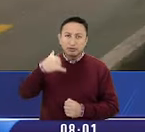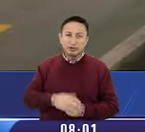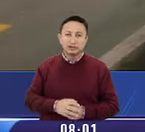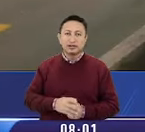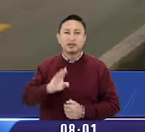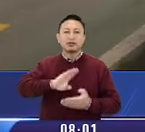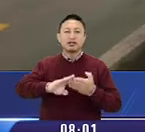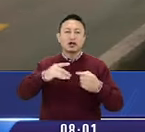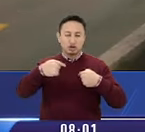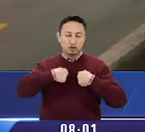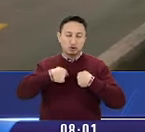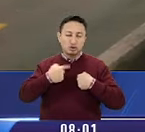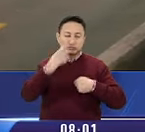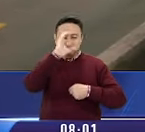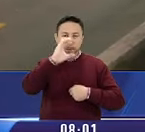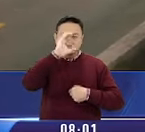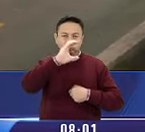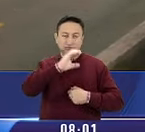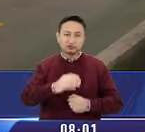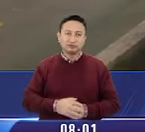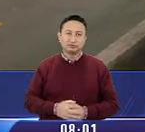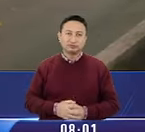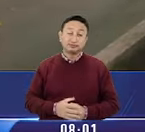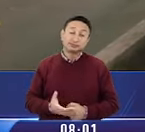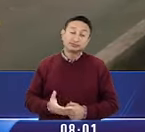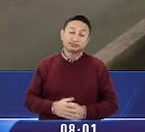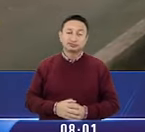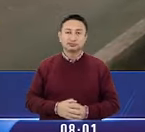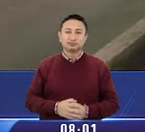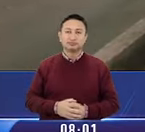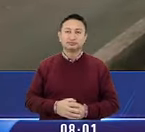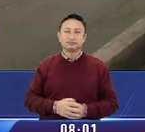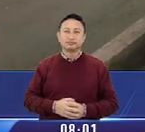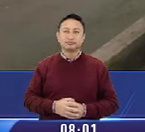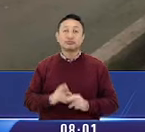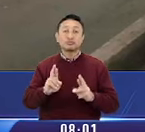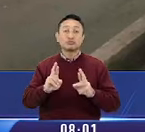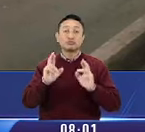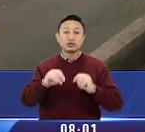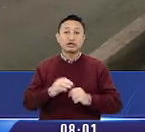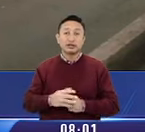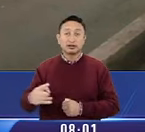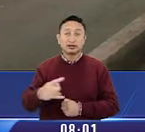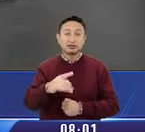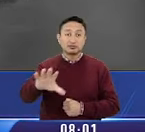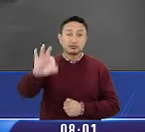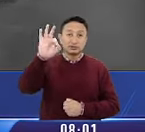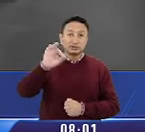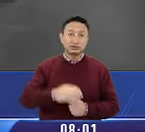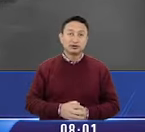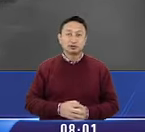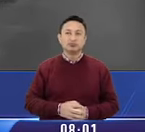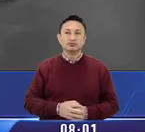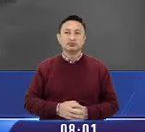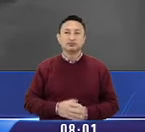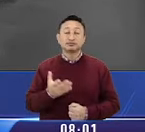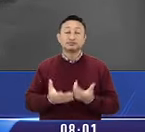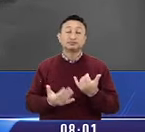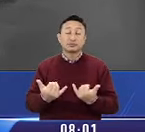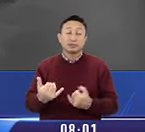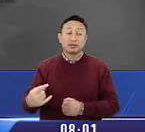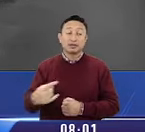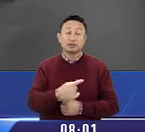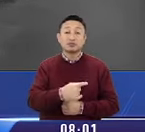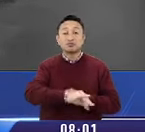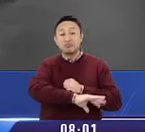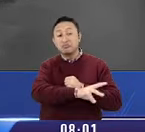él mismo emprendió la búsqueda de su herramienta de trabajo. Espera así que se pueda localizar el carro, pues lo más probable es que sea